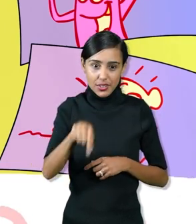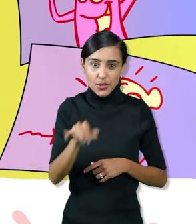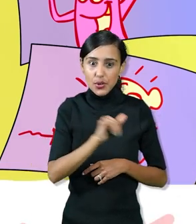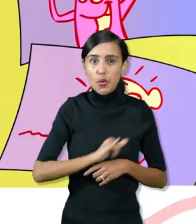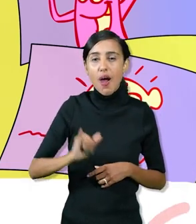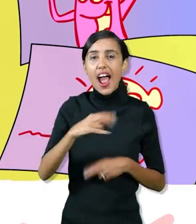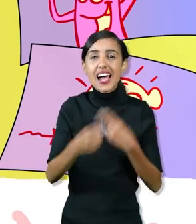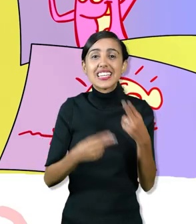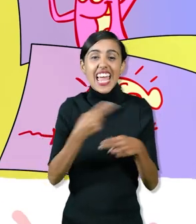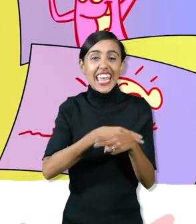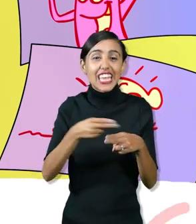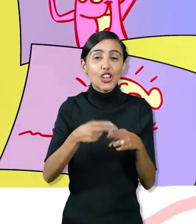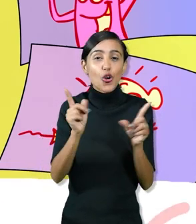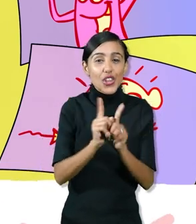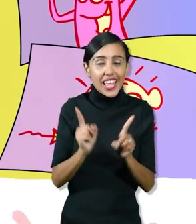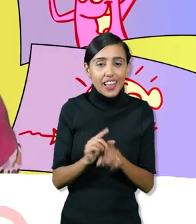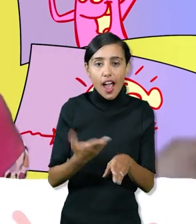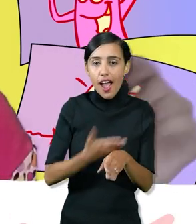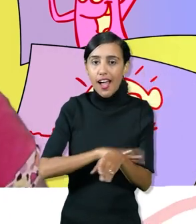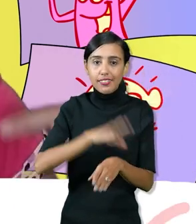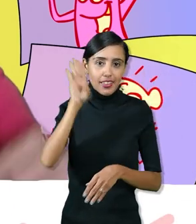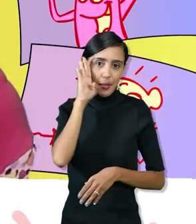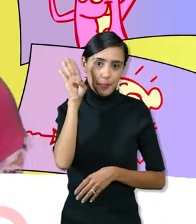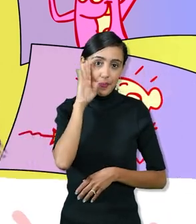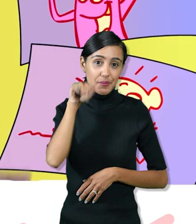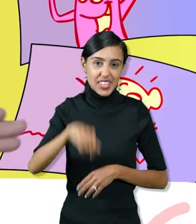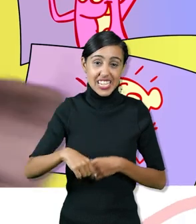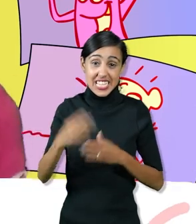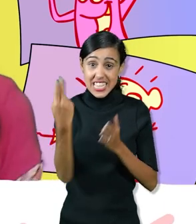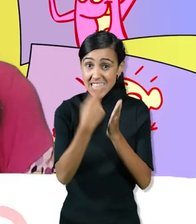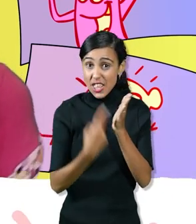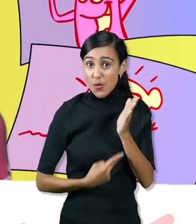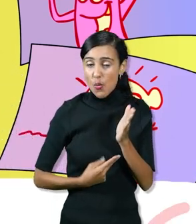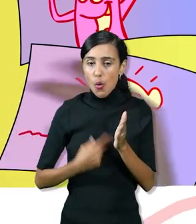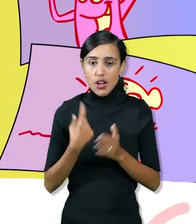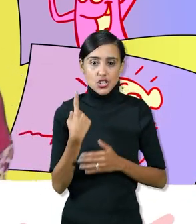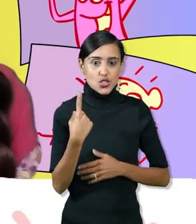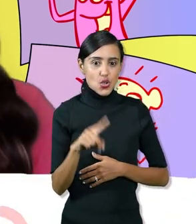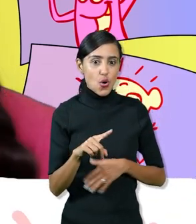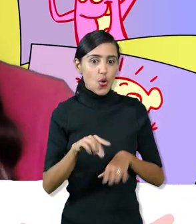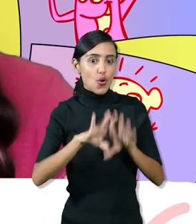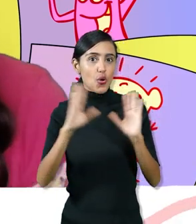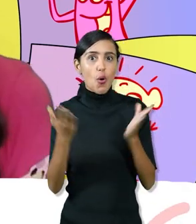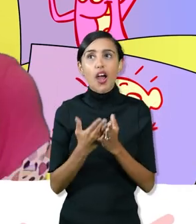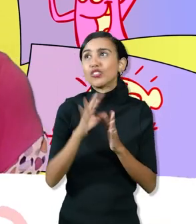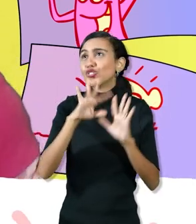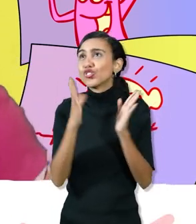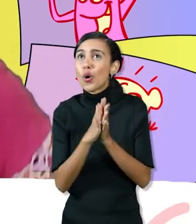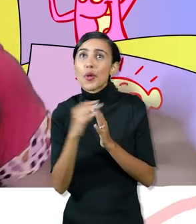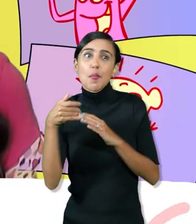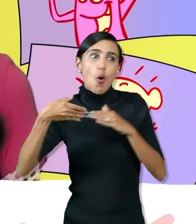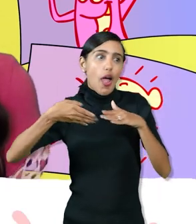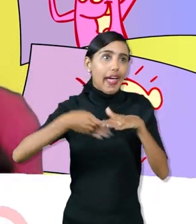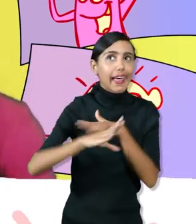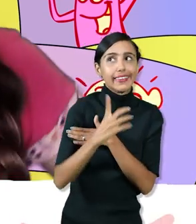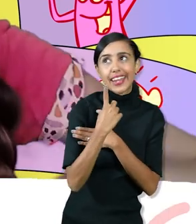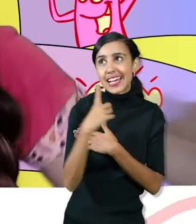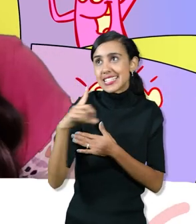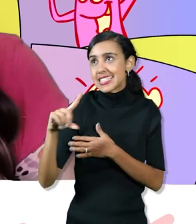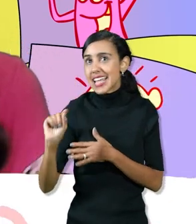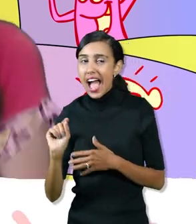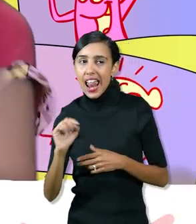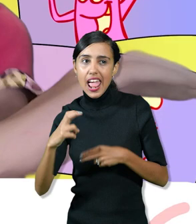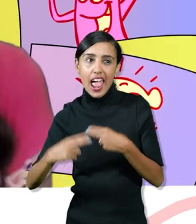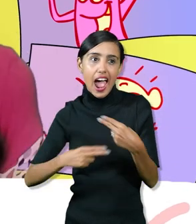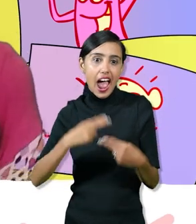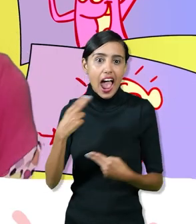la historieta antes del animado. Aquí se dibuja todo. Si entra, si sale, lo que hace, lo que no